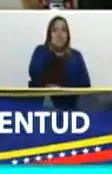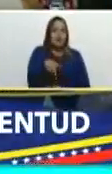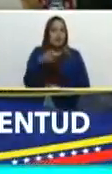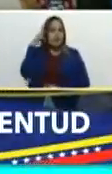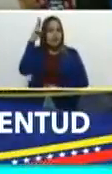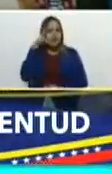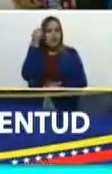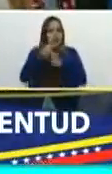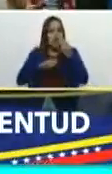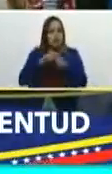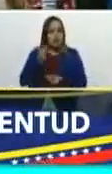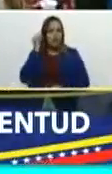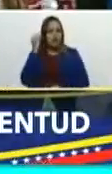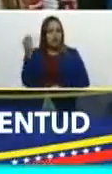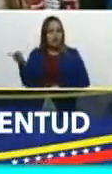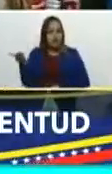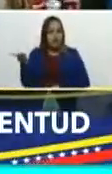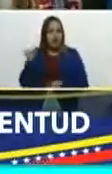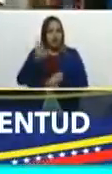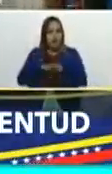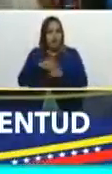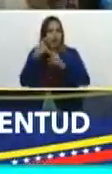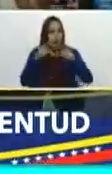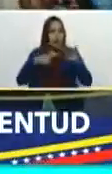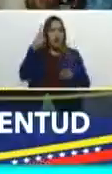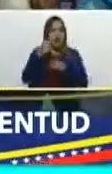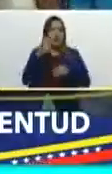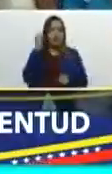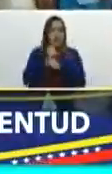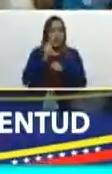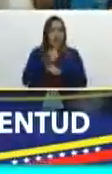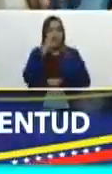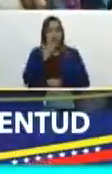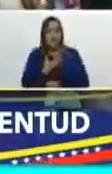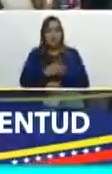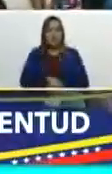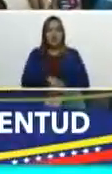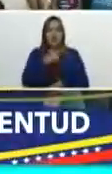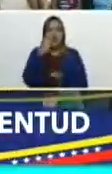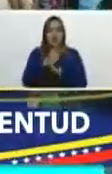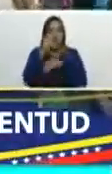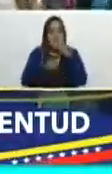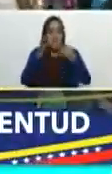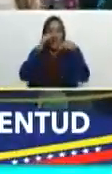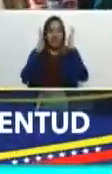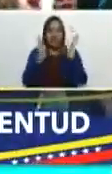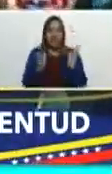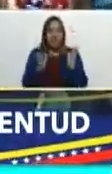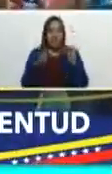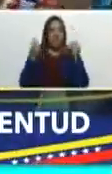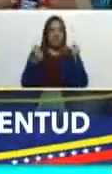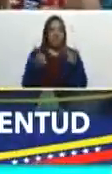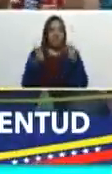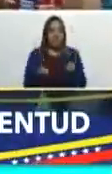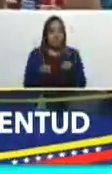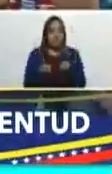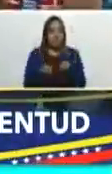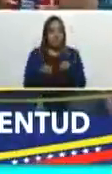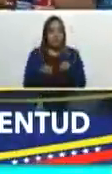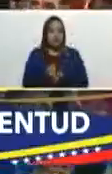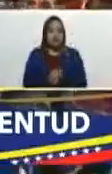que ha hecho María Betania, porque aquí las cosas tienen que funcionar. Hay que atender inmediatamente con